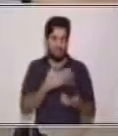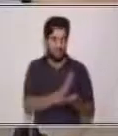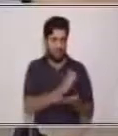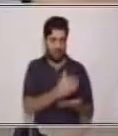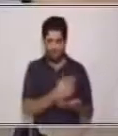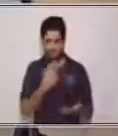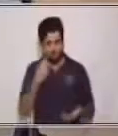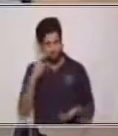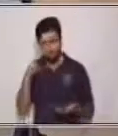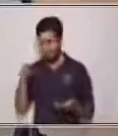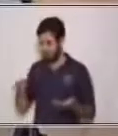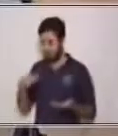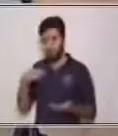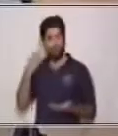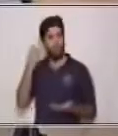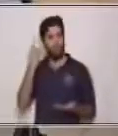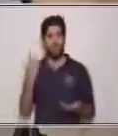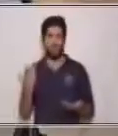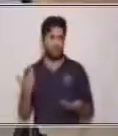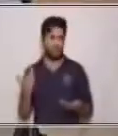esperamos, ¿sí?